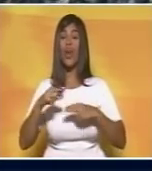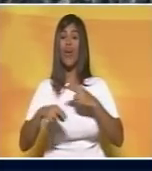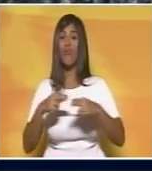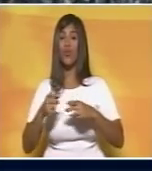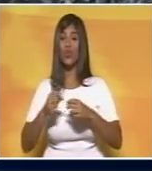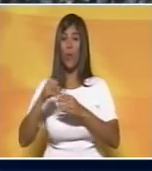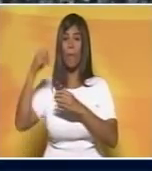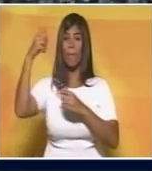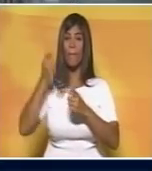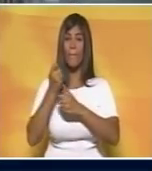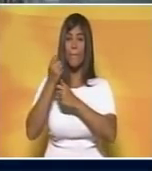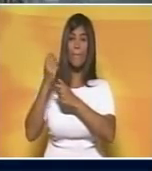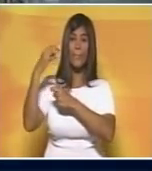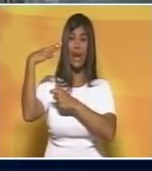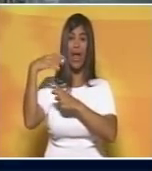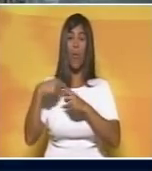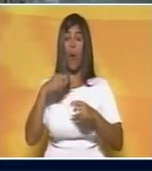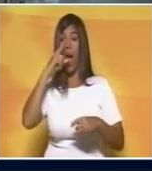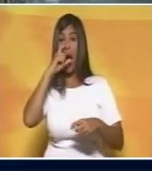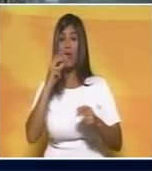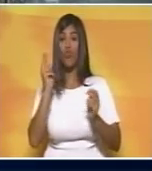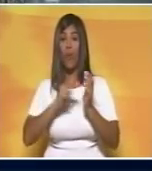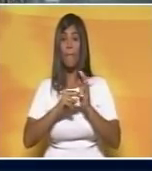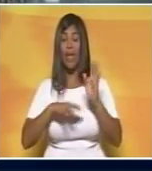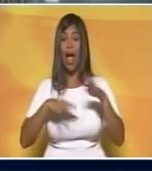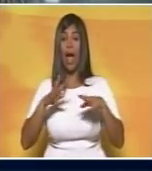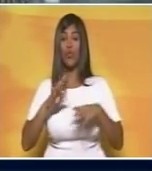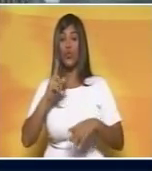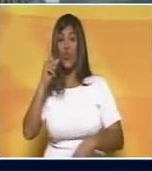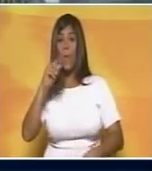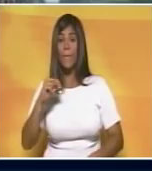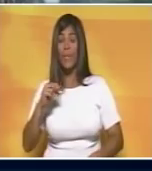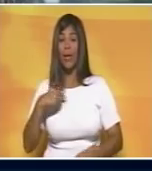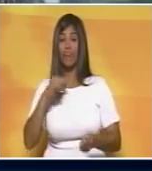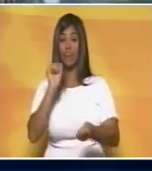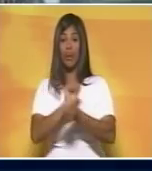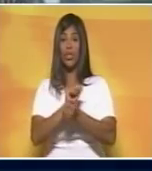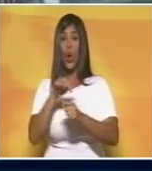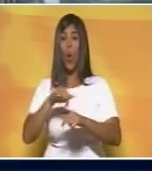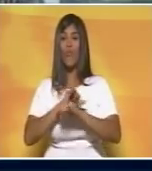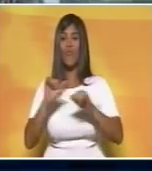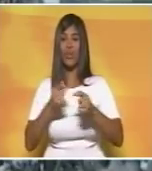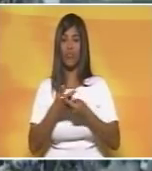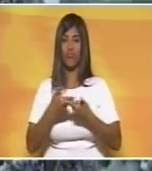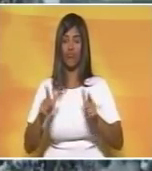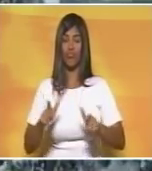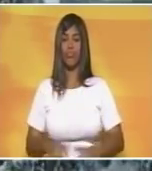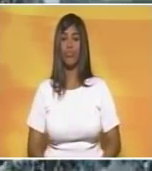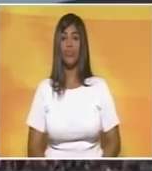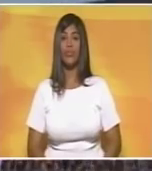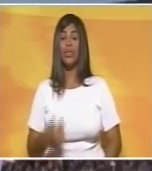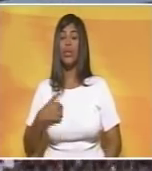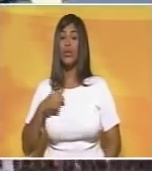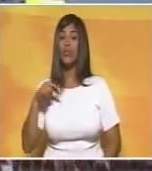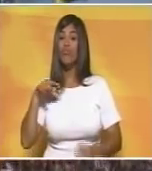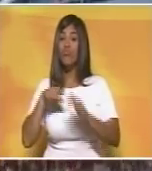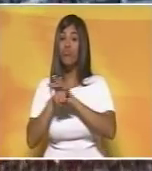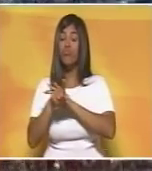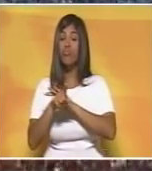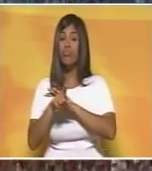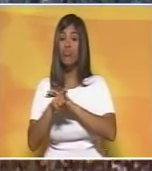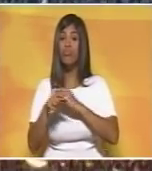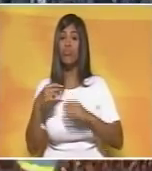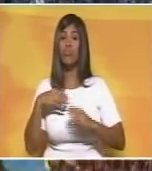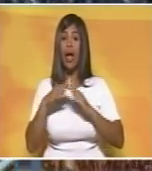paraguas en 2014 y que, tras pasar un mes en prisión, ha salido hoy de prisión. A su salida, se ha acercado a las puertas del Parlamento